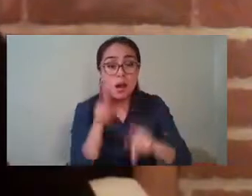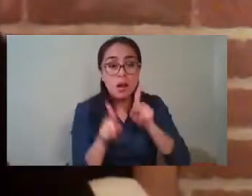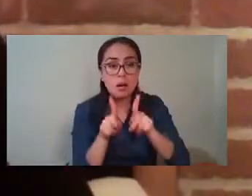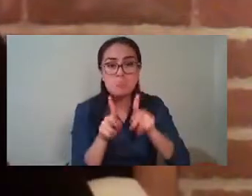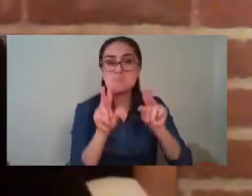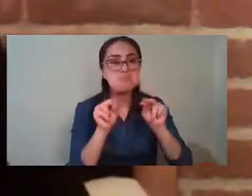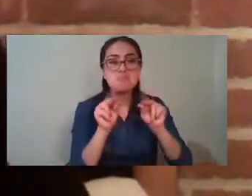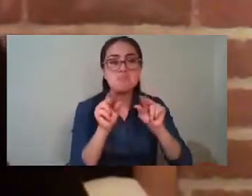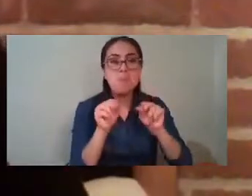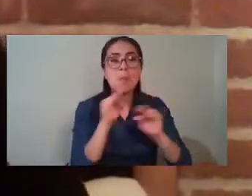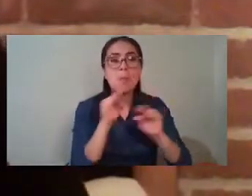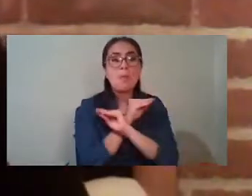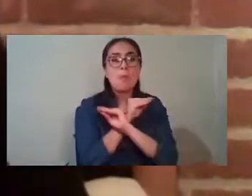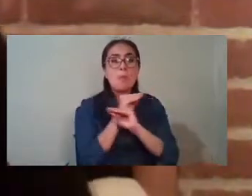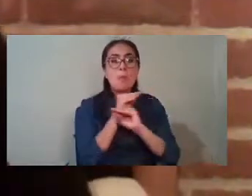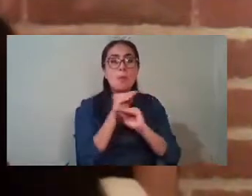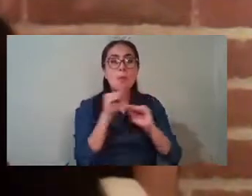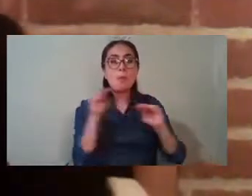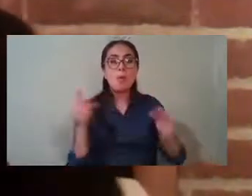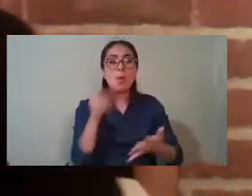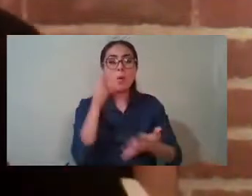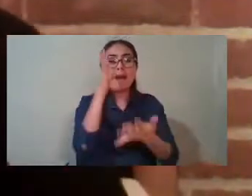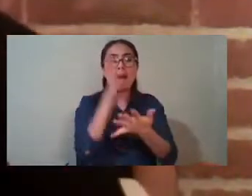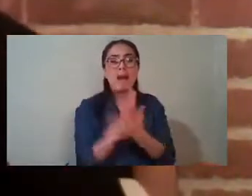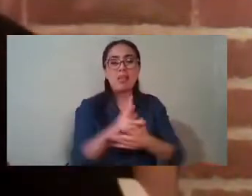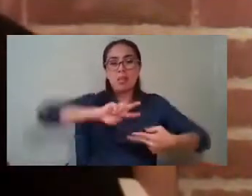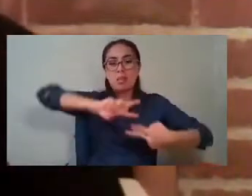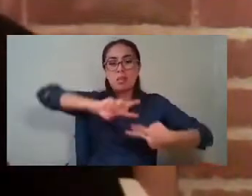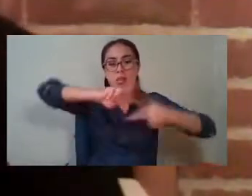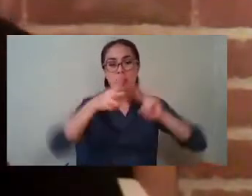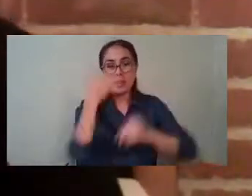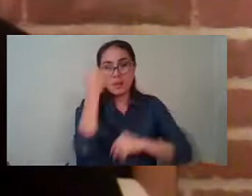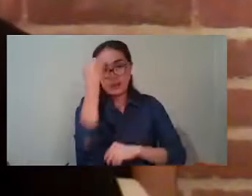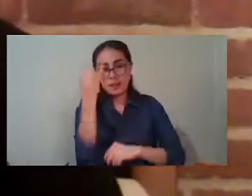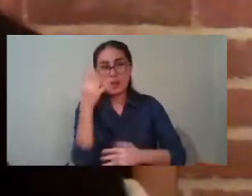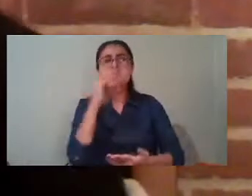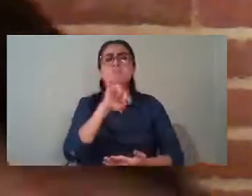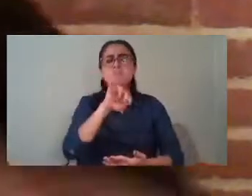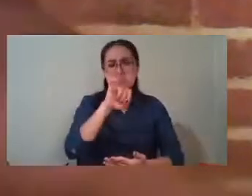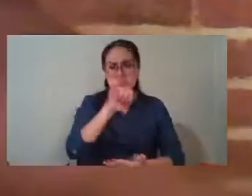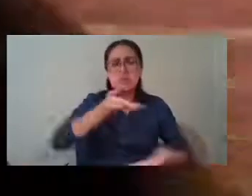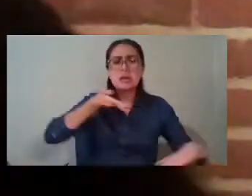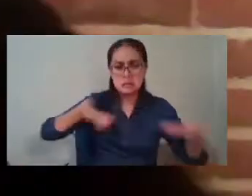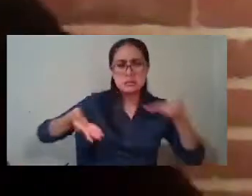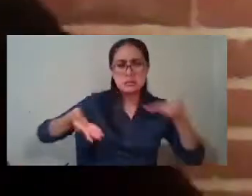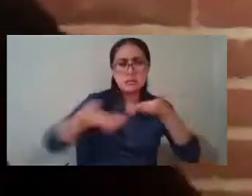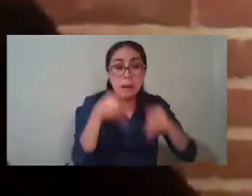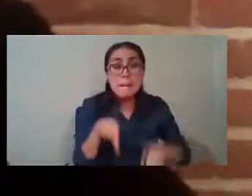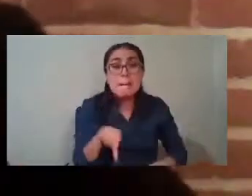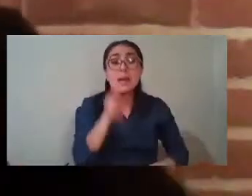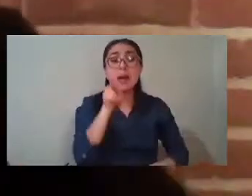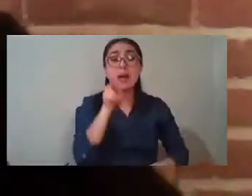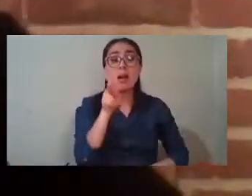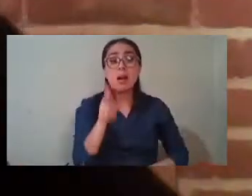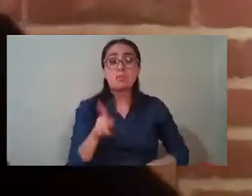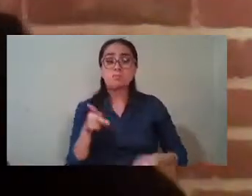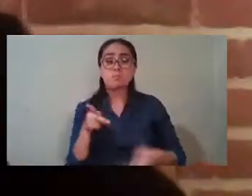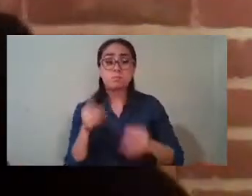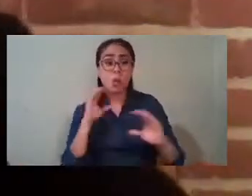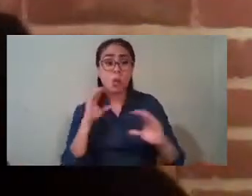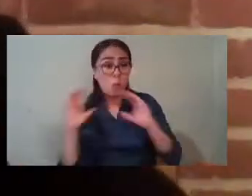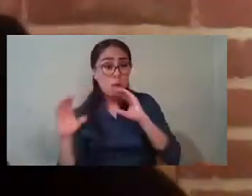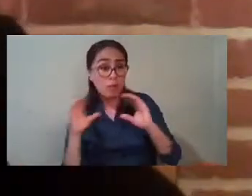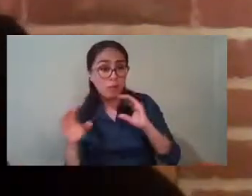totalmente opuestas sobre la vida. Conviven y no se hablan. Pero además alrededor no hay nada. Y